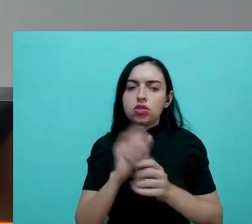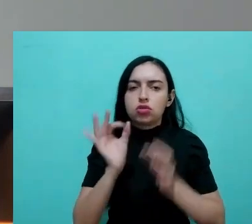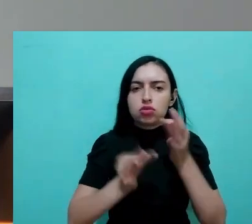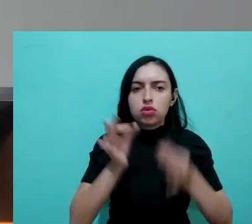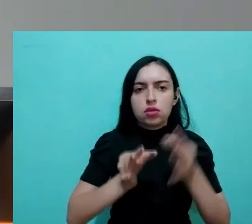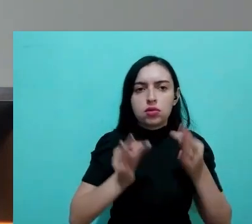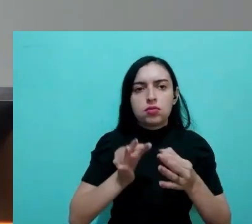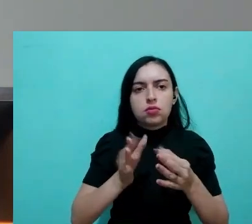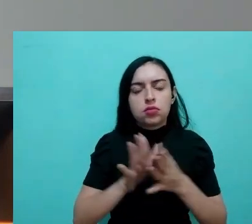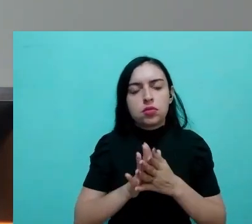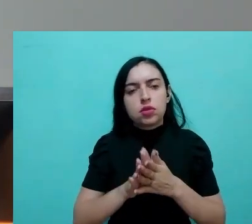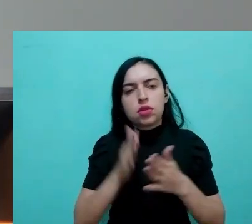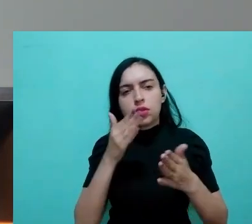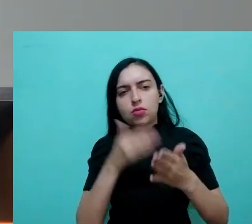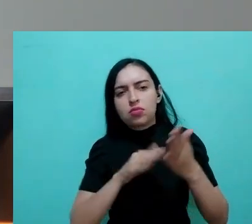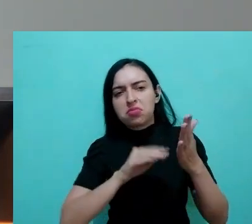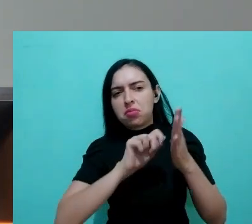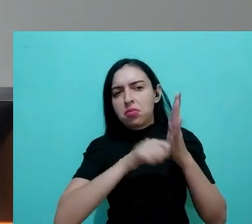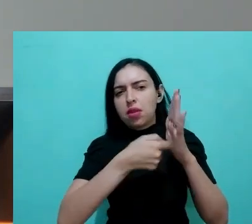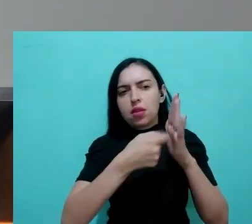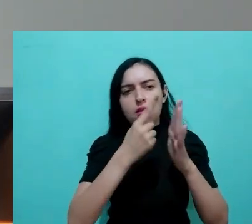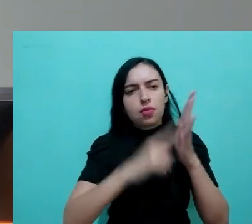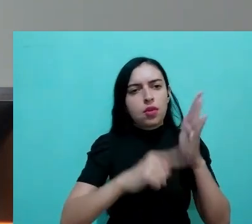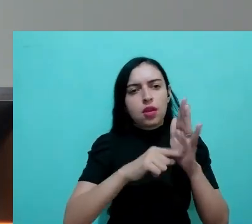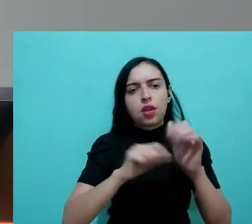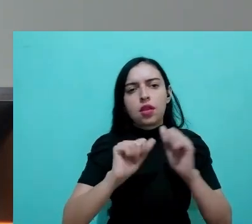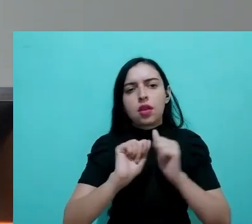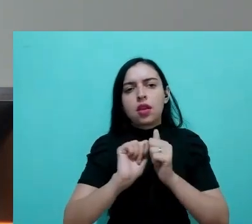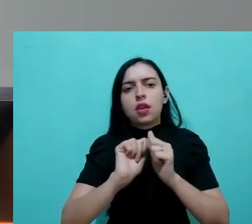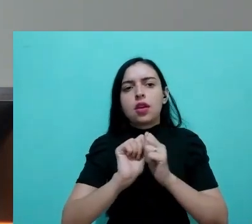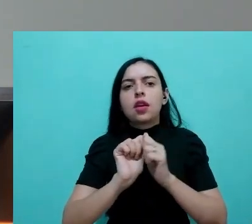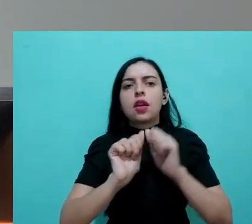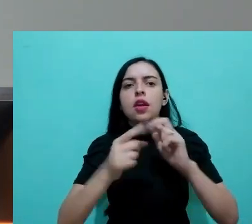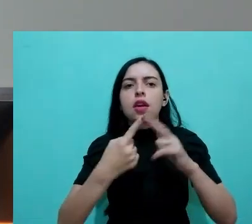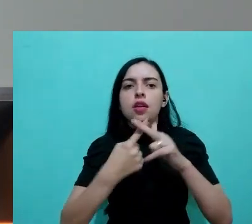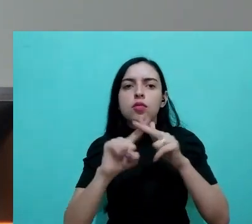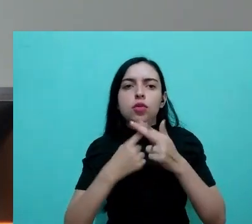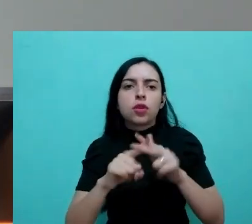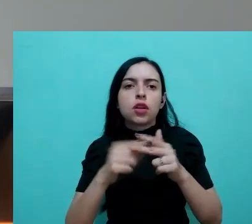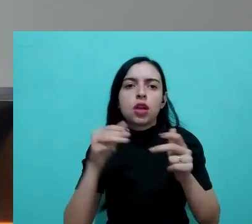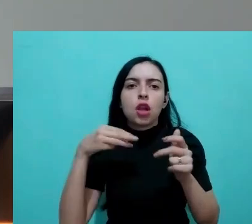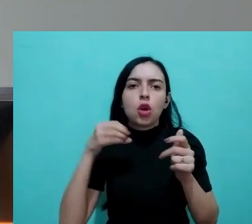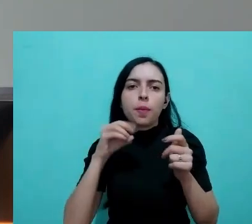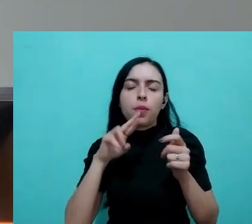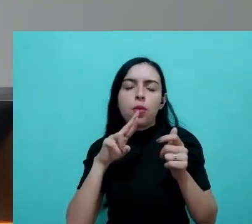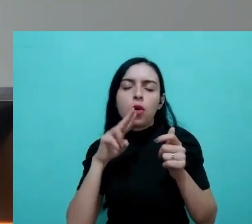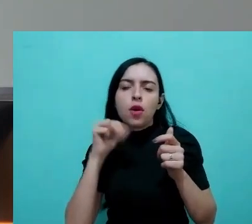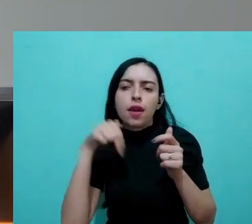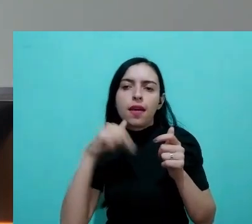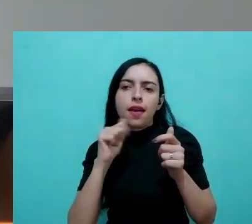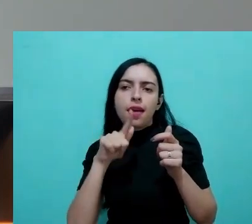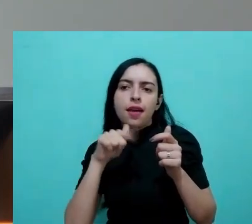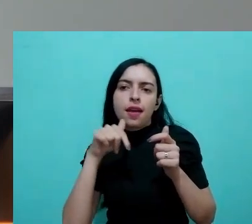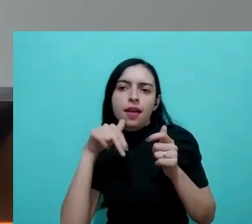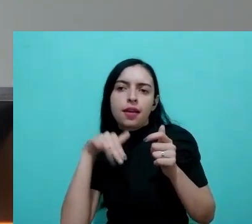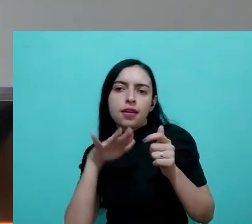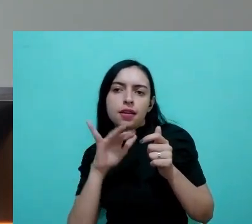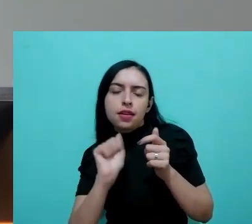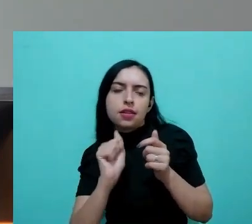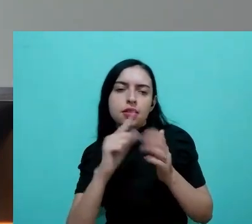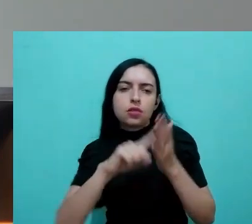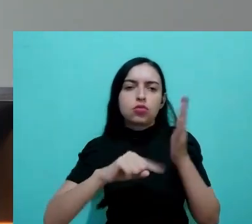habían bloqueado las reformas de la monarquía y en especial las reformas disminuyendo sus